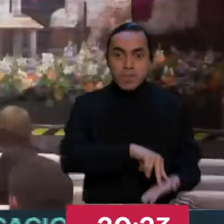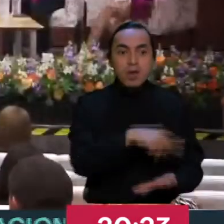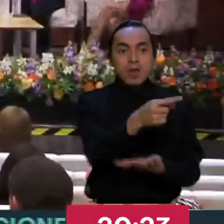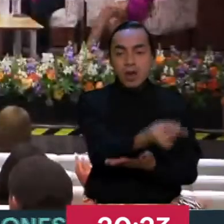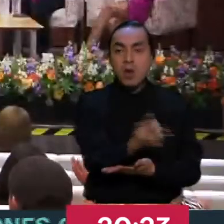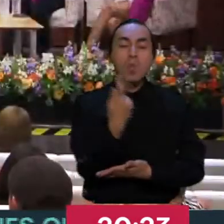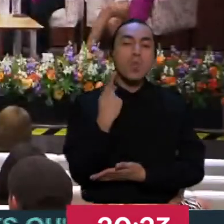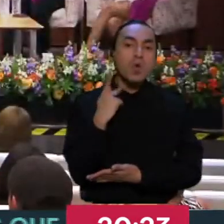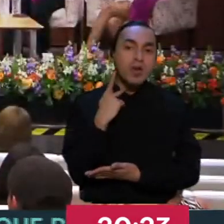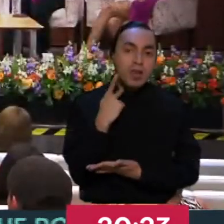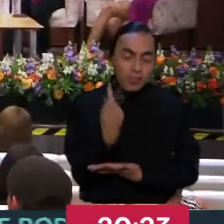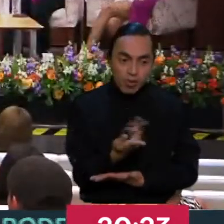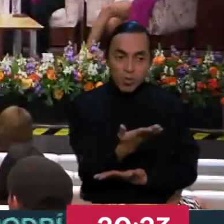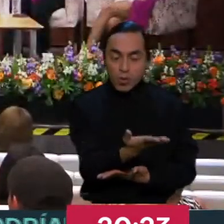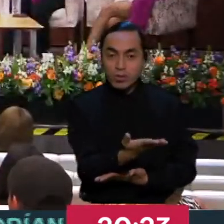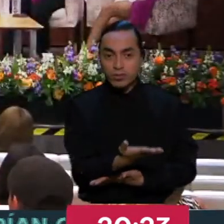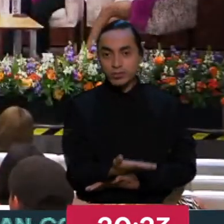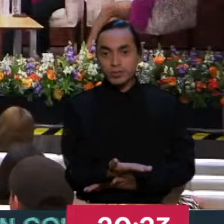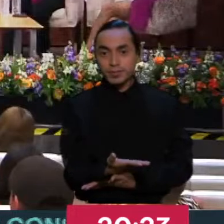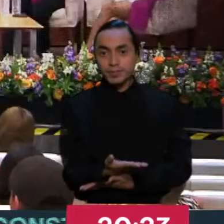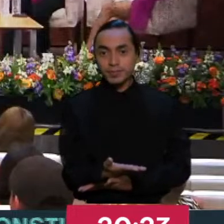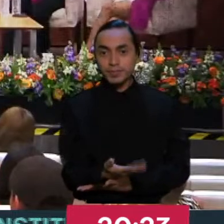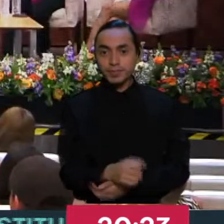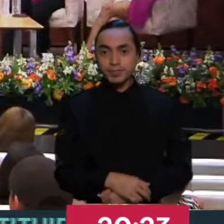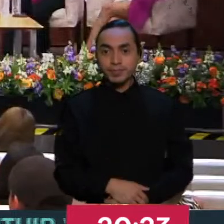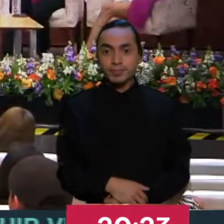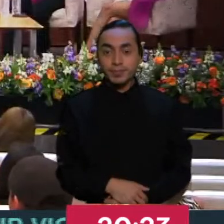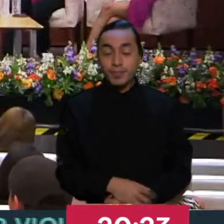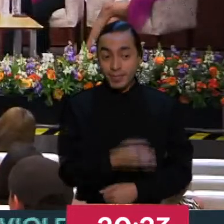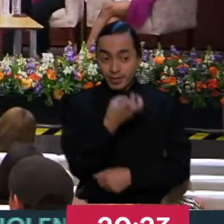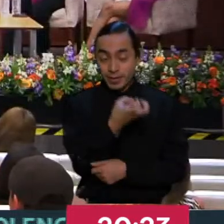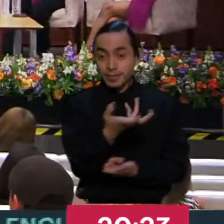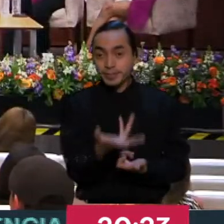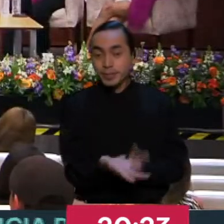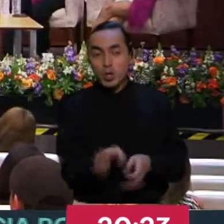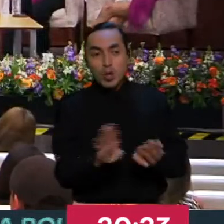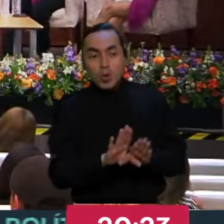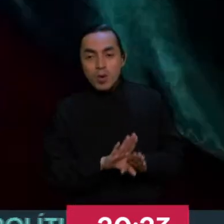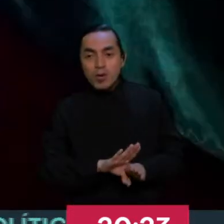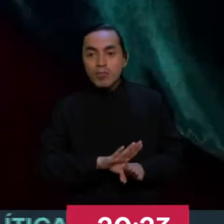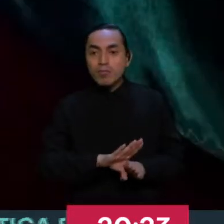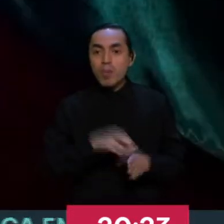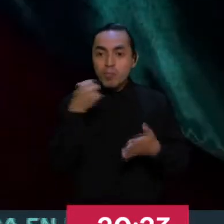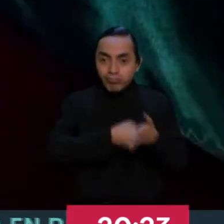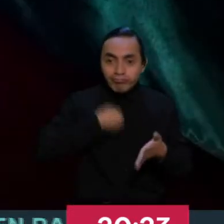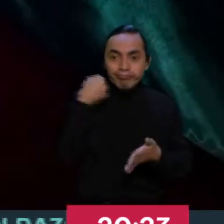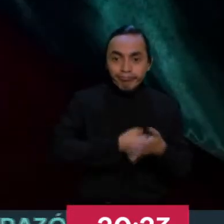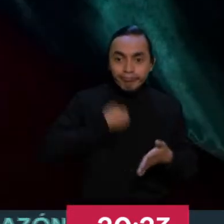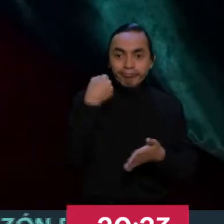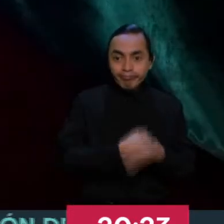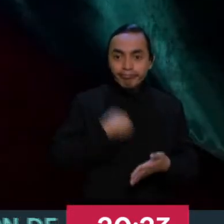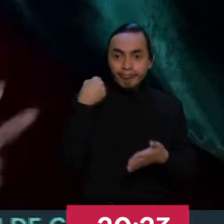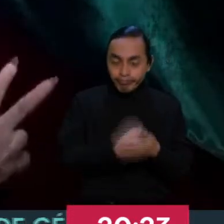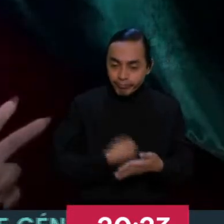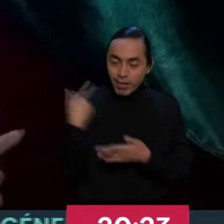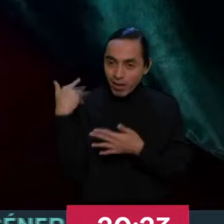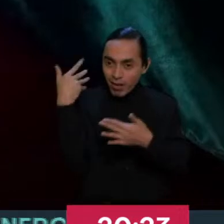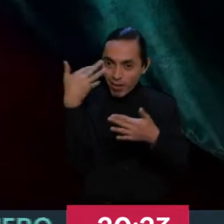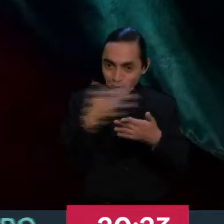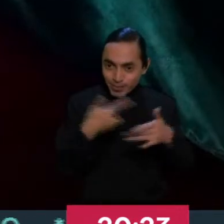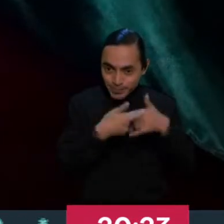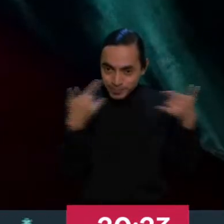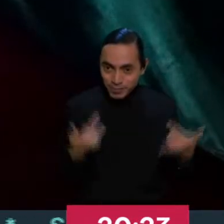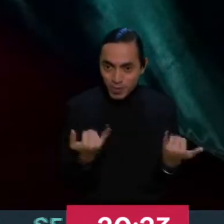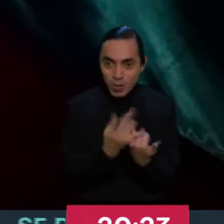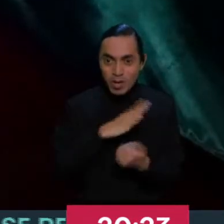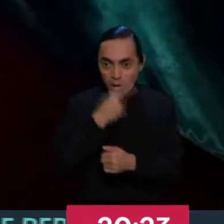en puestos de poder, ¿no? Y esto ha sido, digamos, una lucha histórica que se ha ganado gracias sobre todo a la lucha